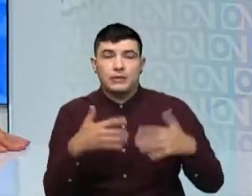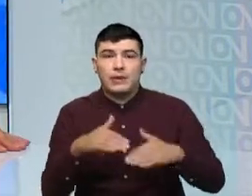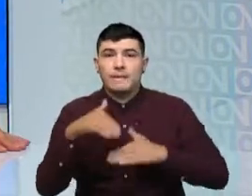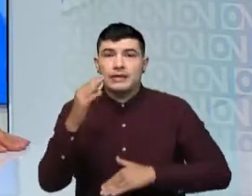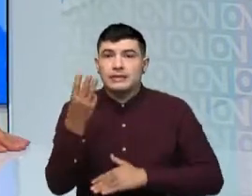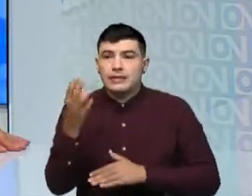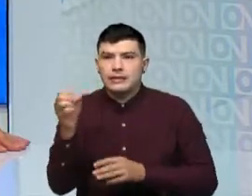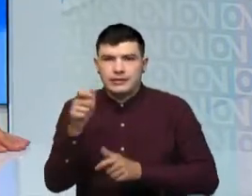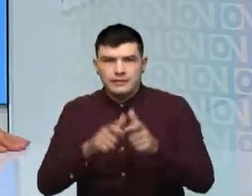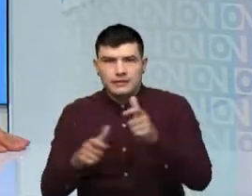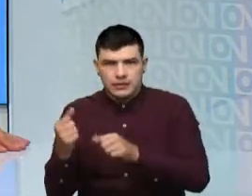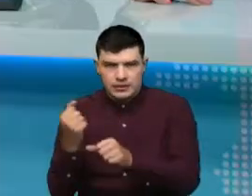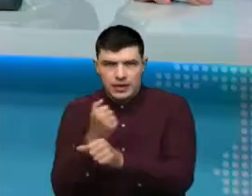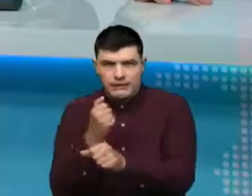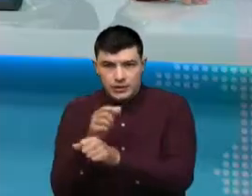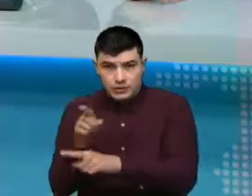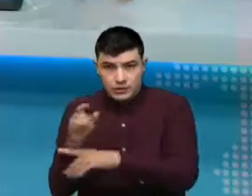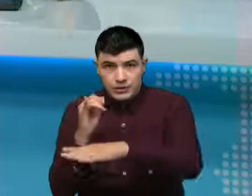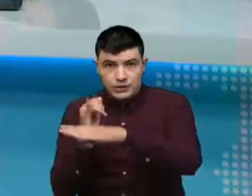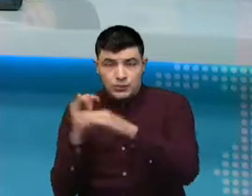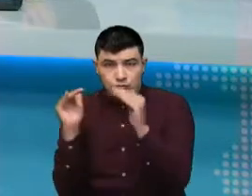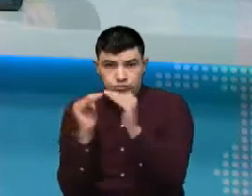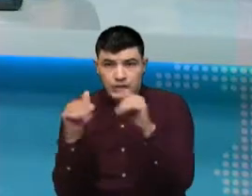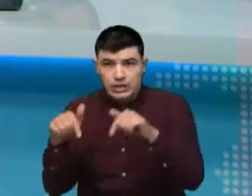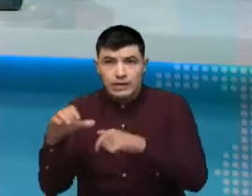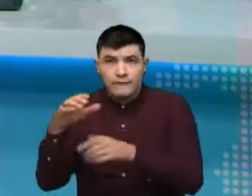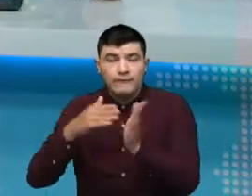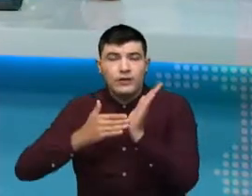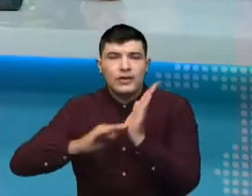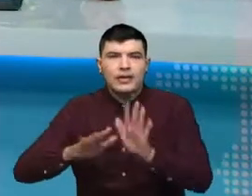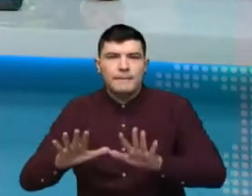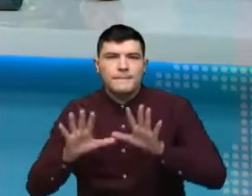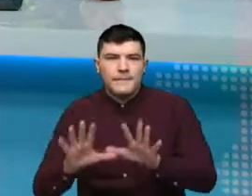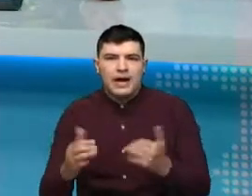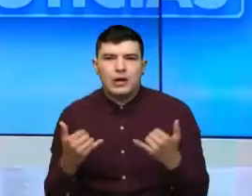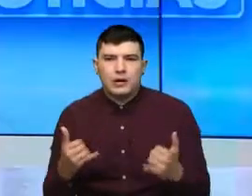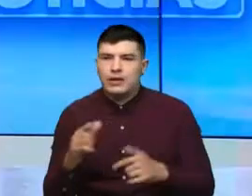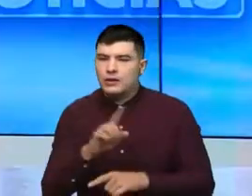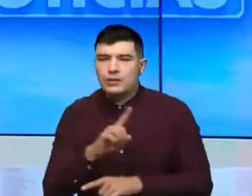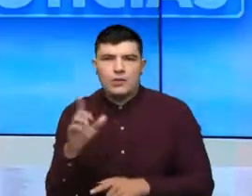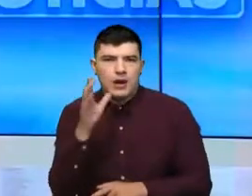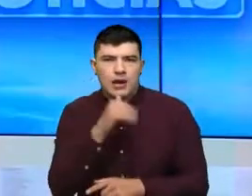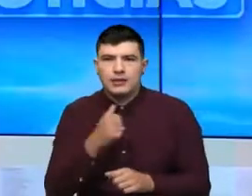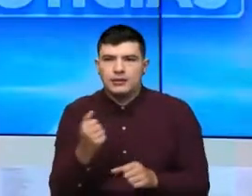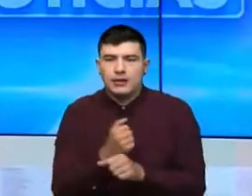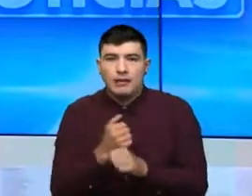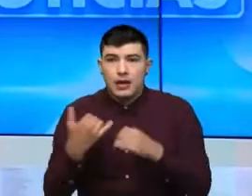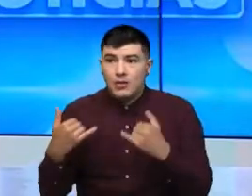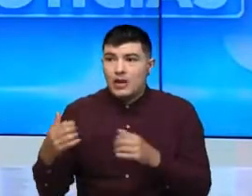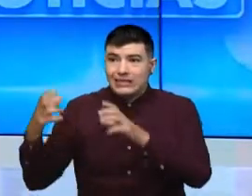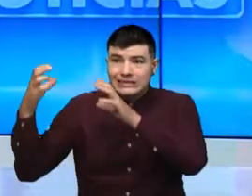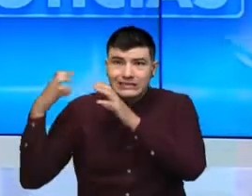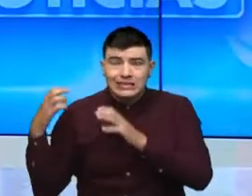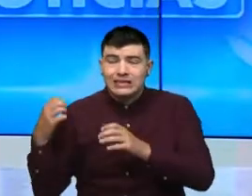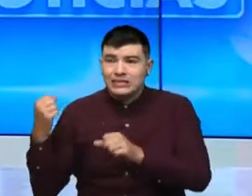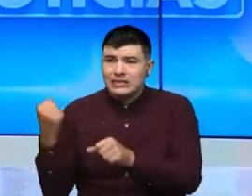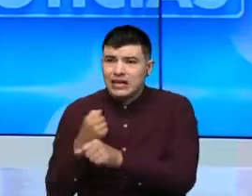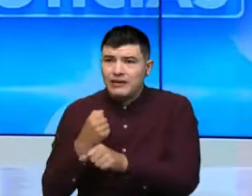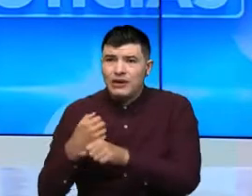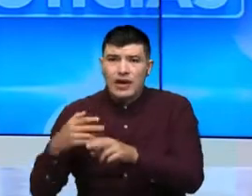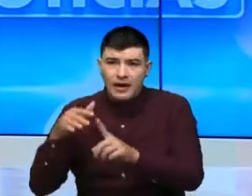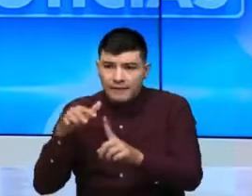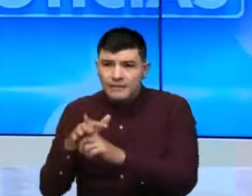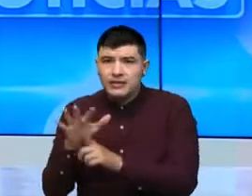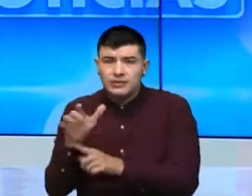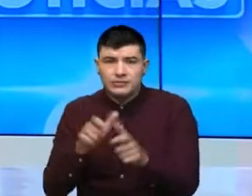30 funcionarios se declararon en paro según los dirigentes sindicales existe una recarga laboral que afecta a los funcionarios de esta institución